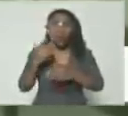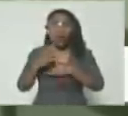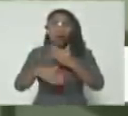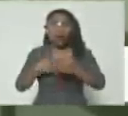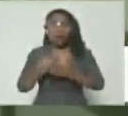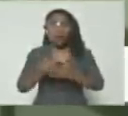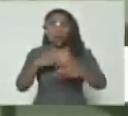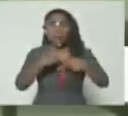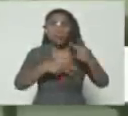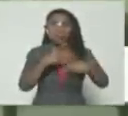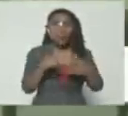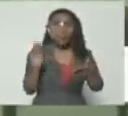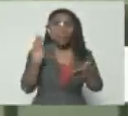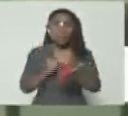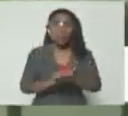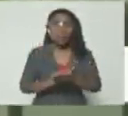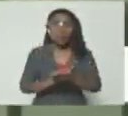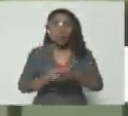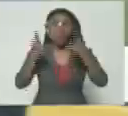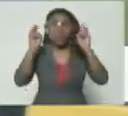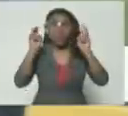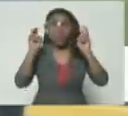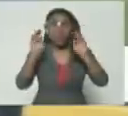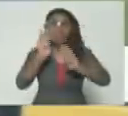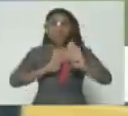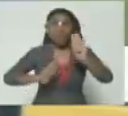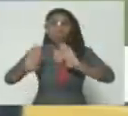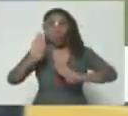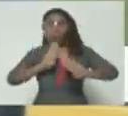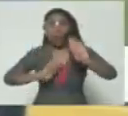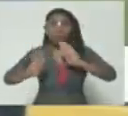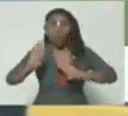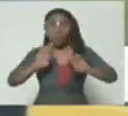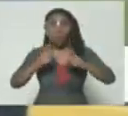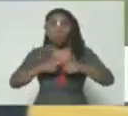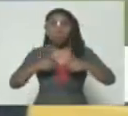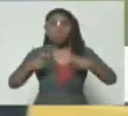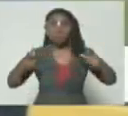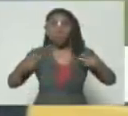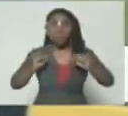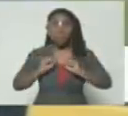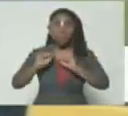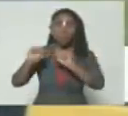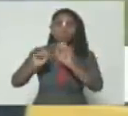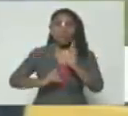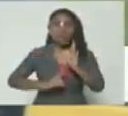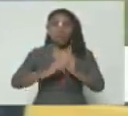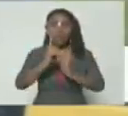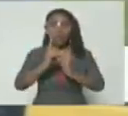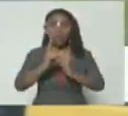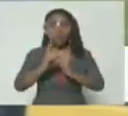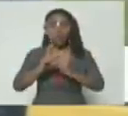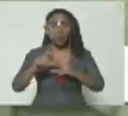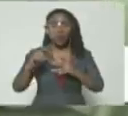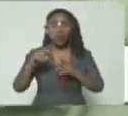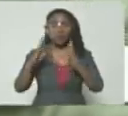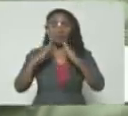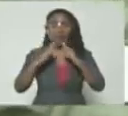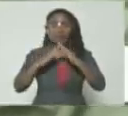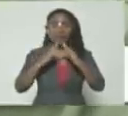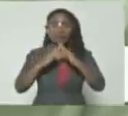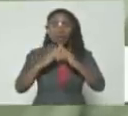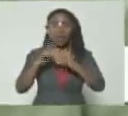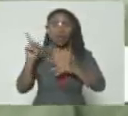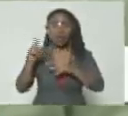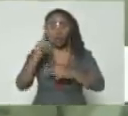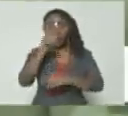son aplicados productos biológicos para incrementar la inmunidad y el buen desarrollo en granja. Actualmente recibimos